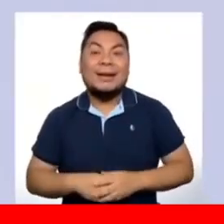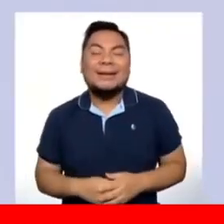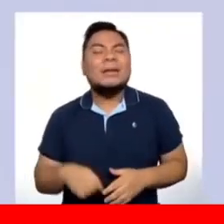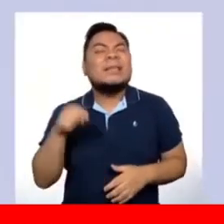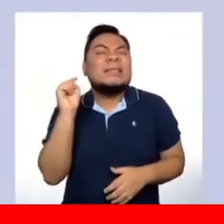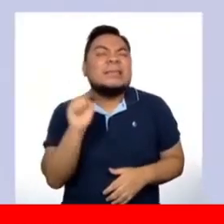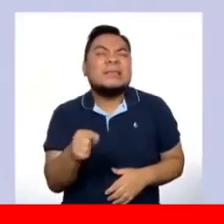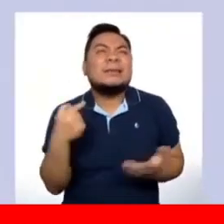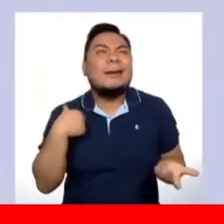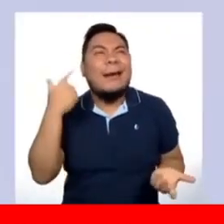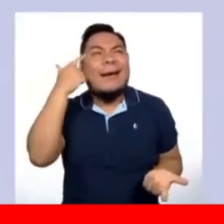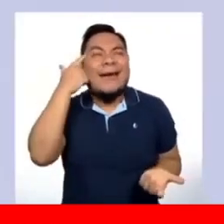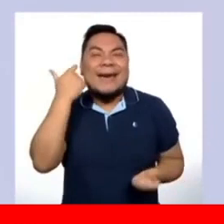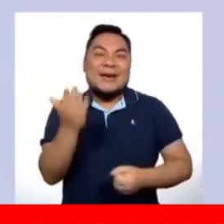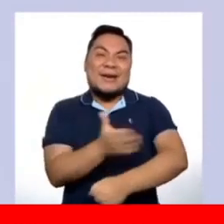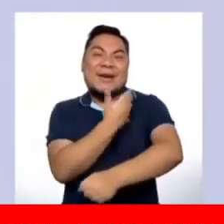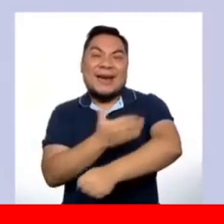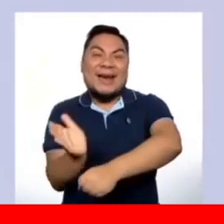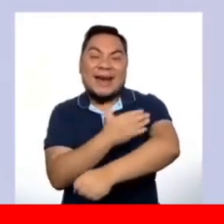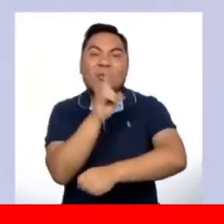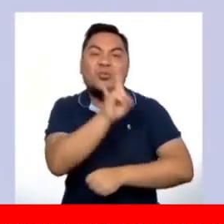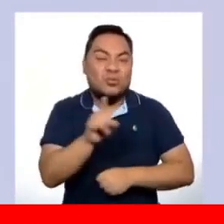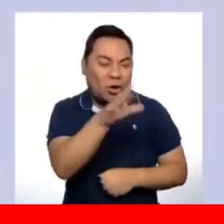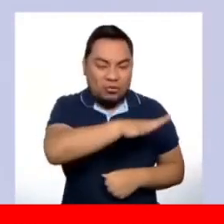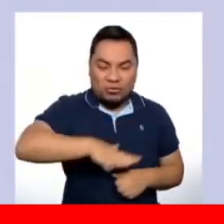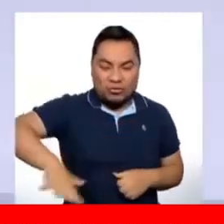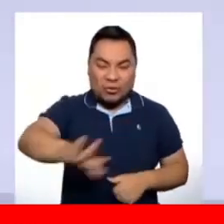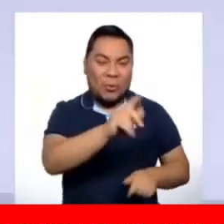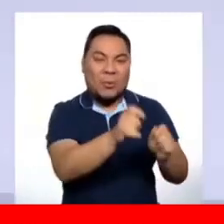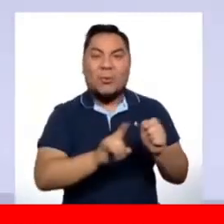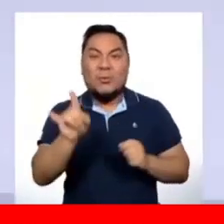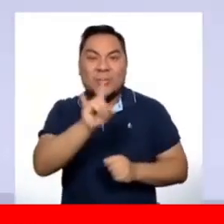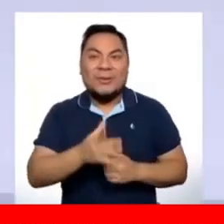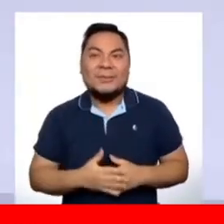Esto me ha animado a cantar una canción usando todos los instrumentos.